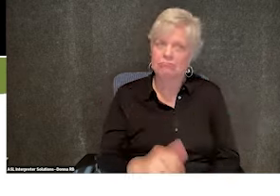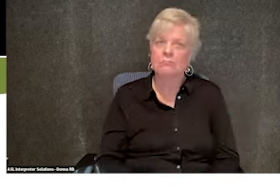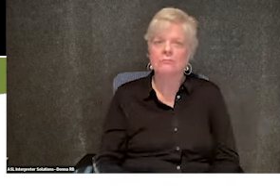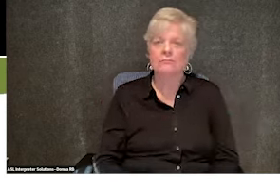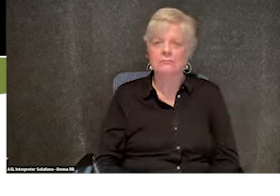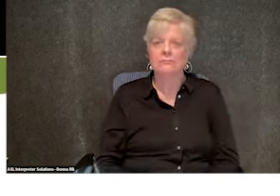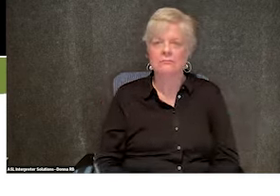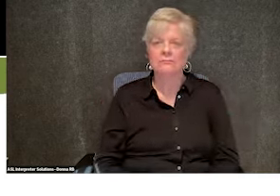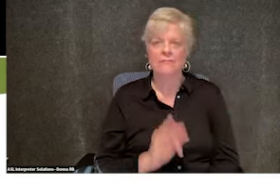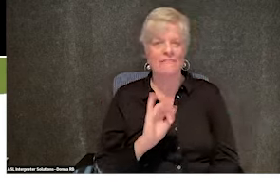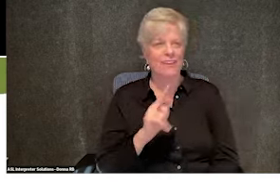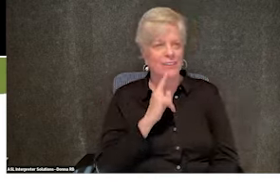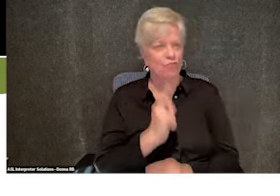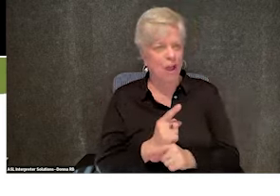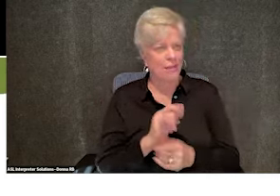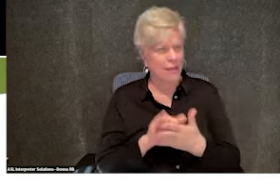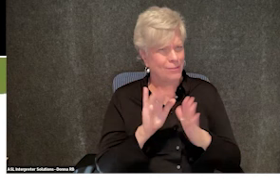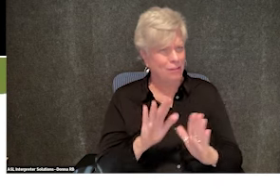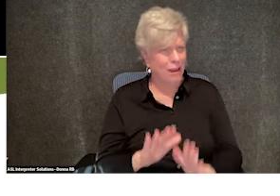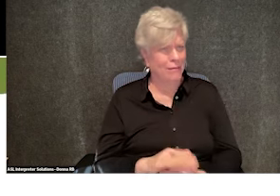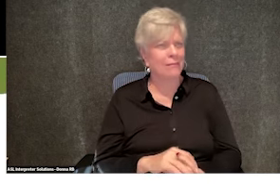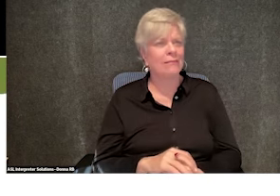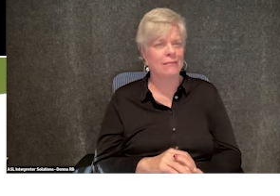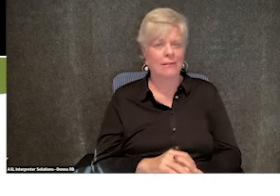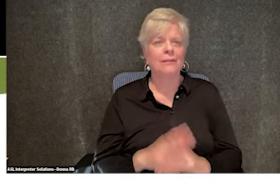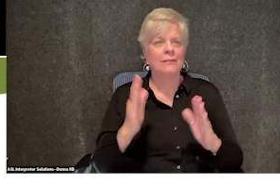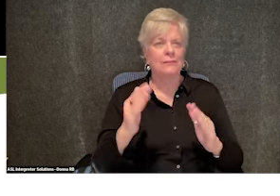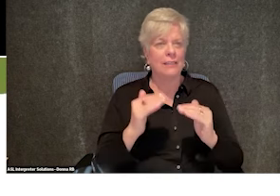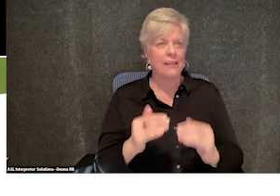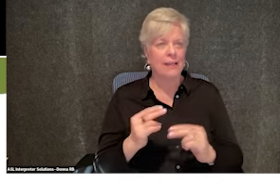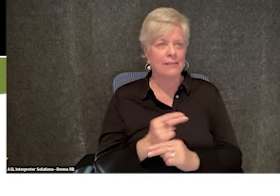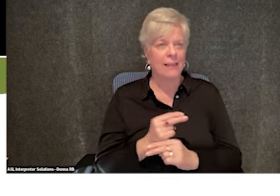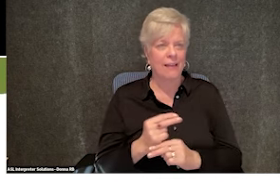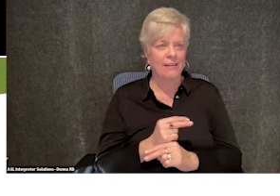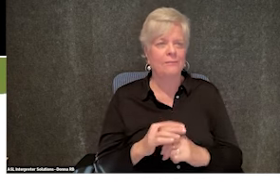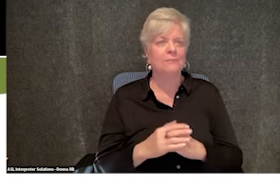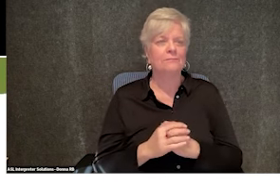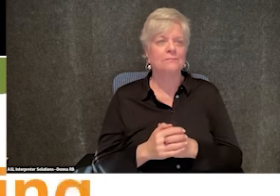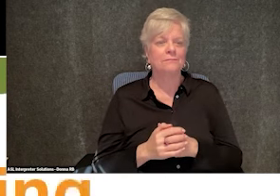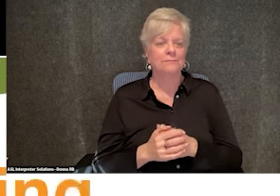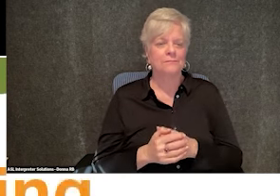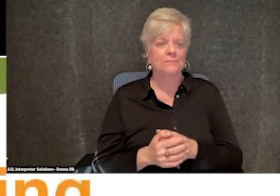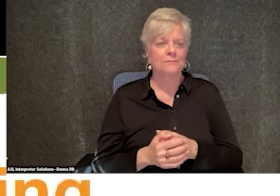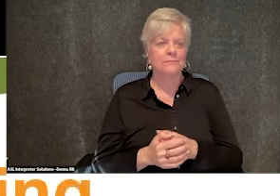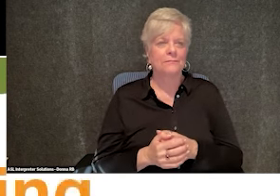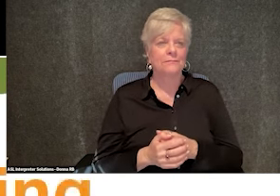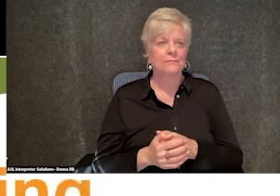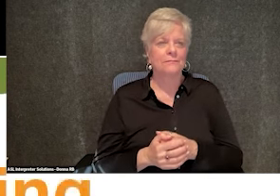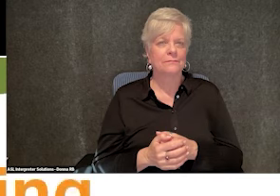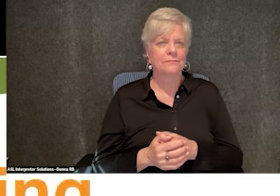porque parece chiquitito. Pero este es lo que es, cómo se ve la primera página del